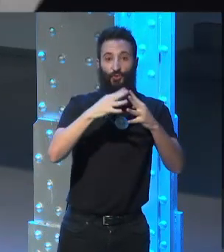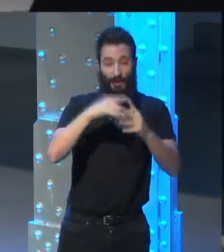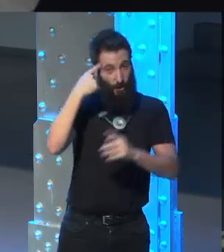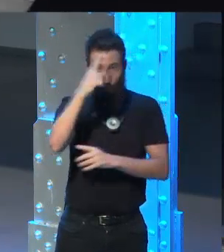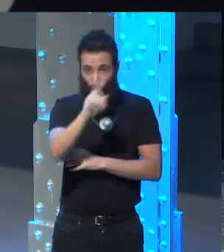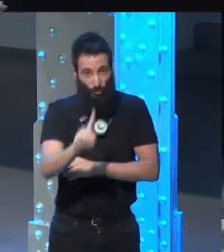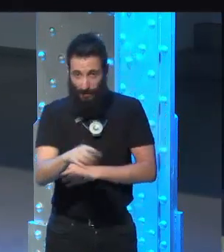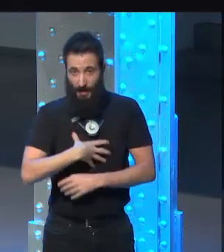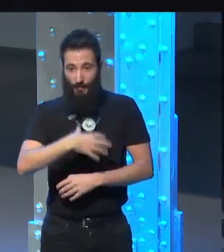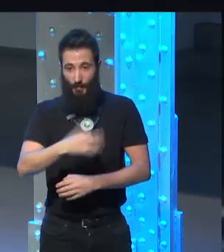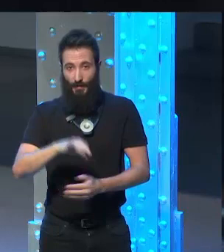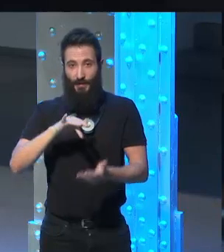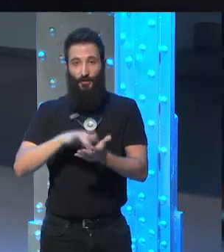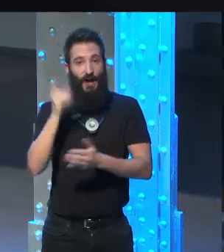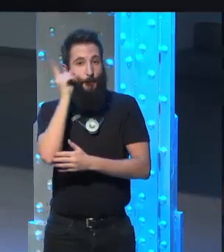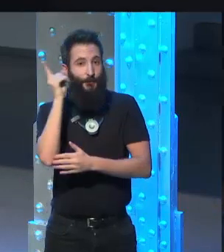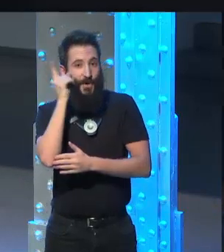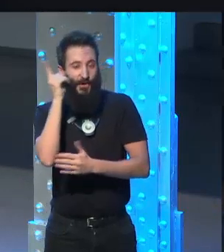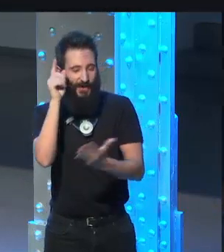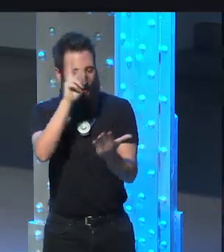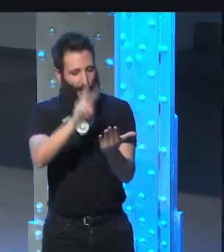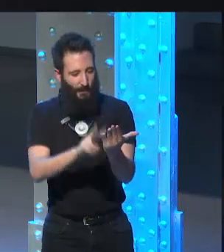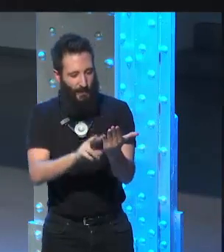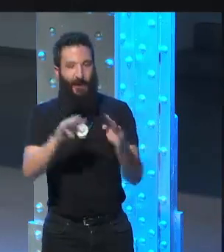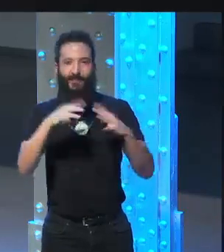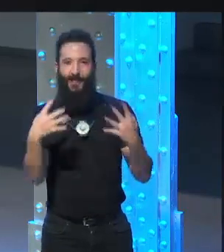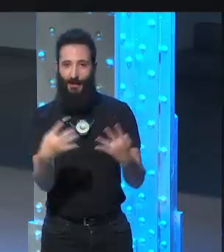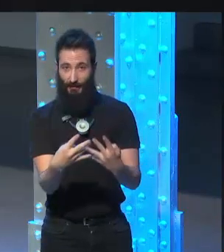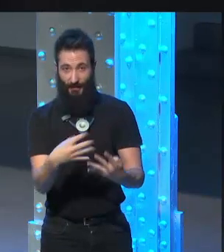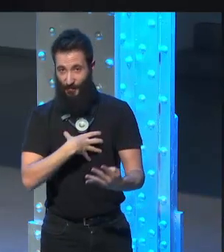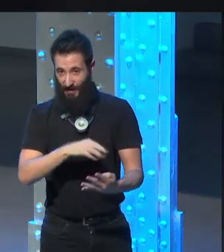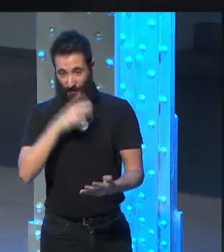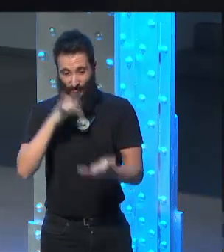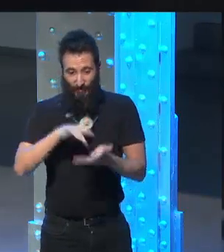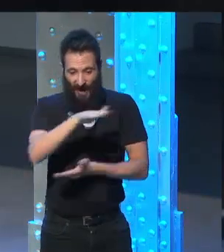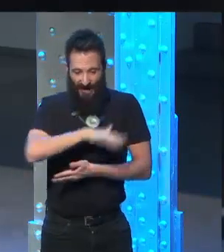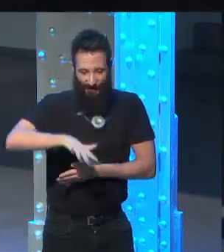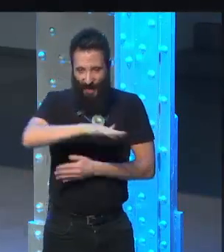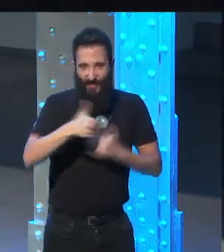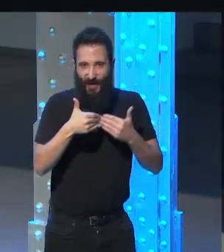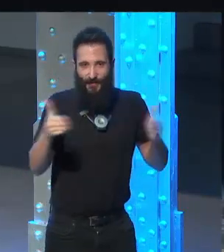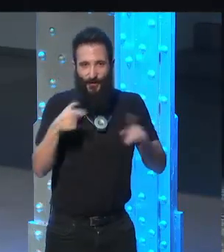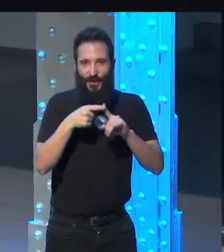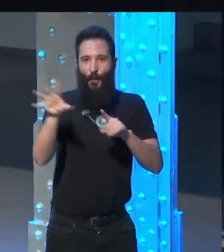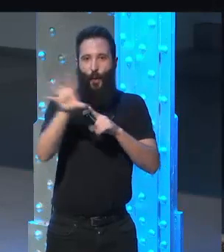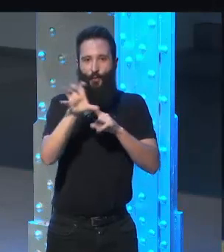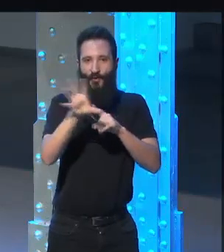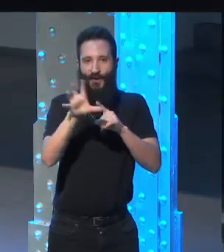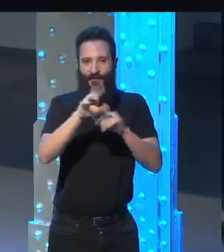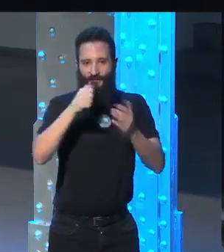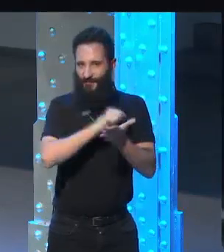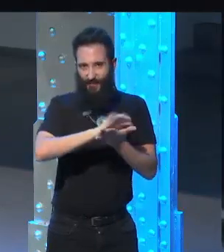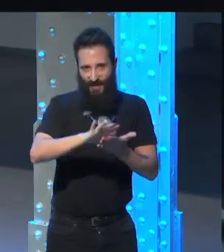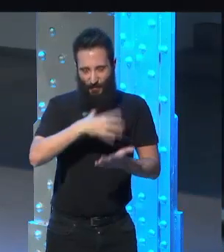cómo es, podéis mirarla en vuestro móvil, podéis utilizar Internet. Este es un espacio abierto a Internet, podéis usar